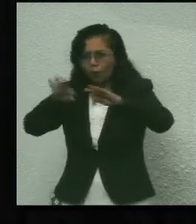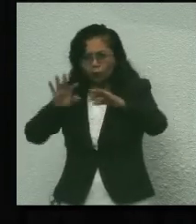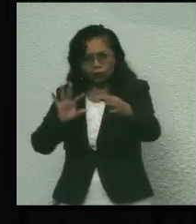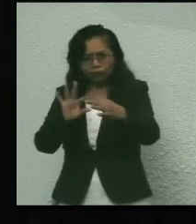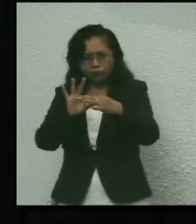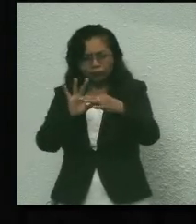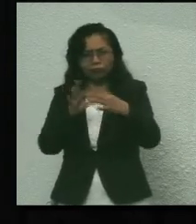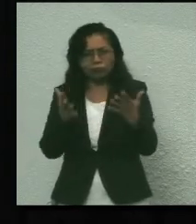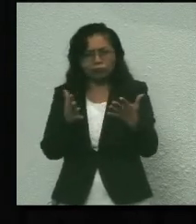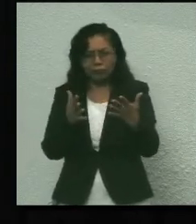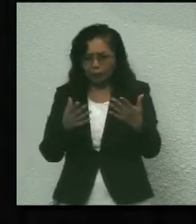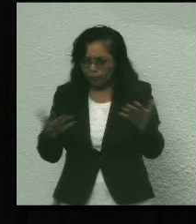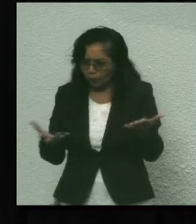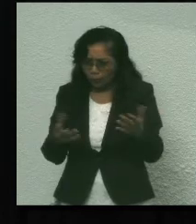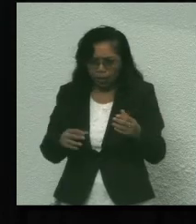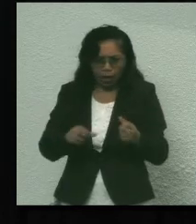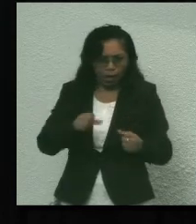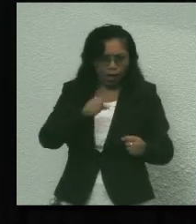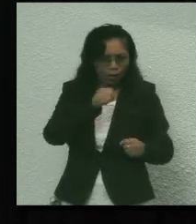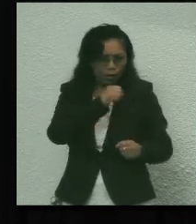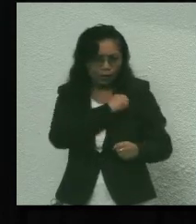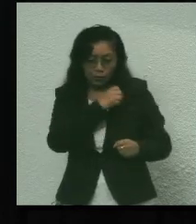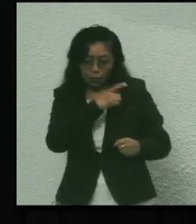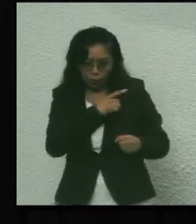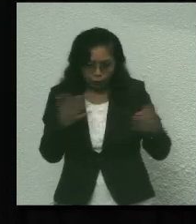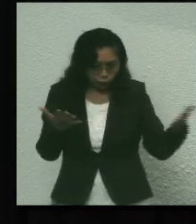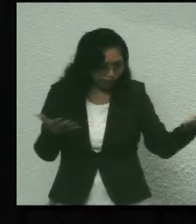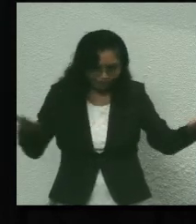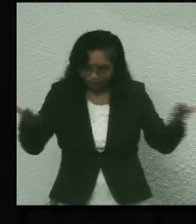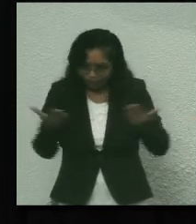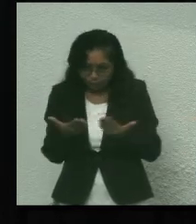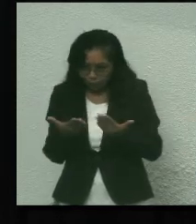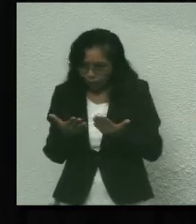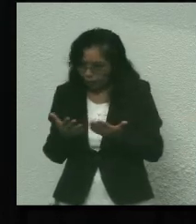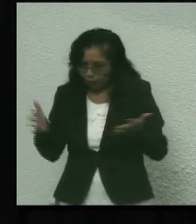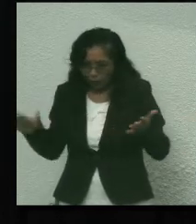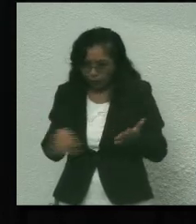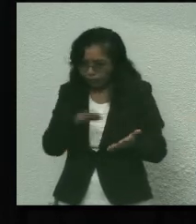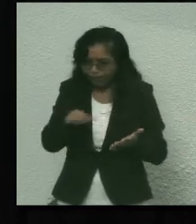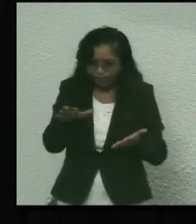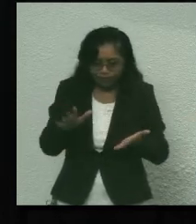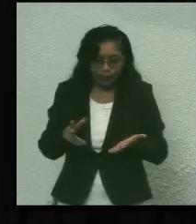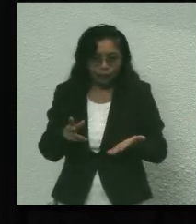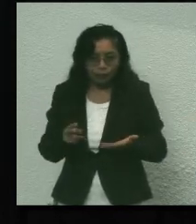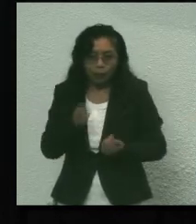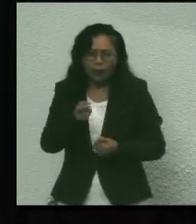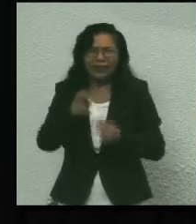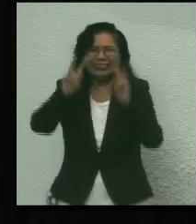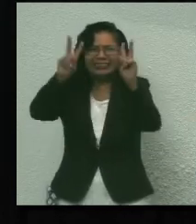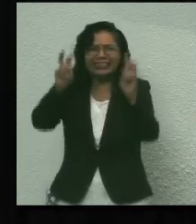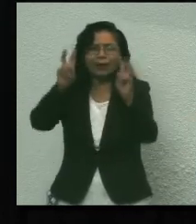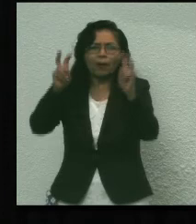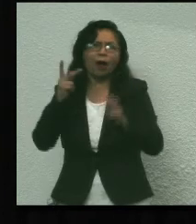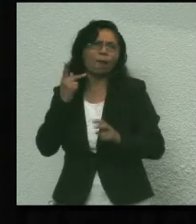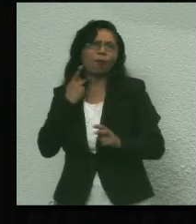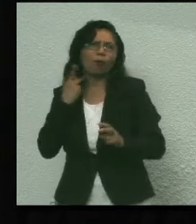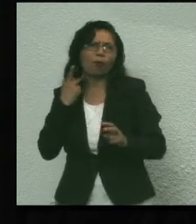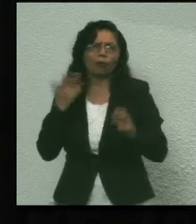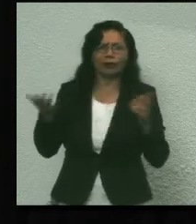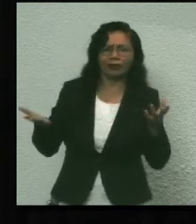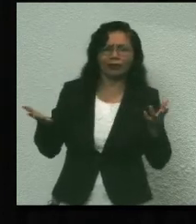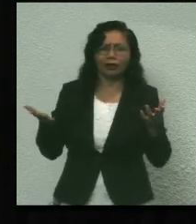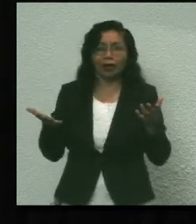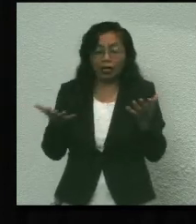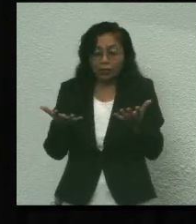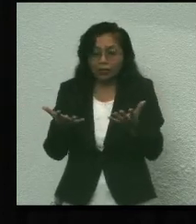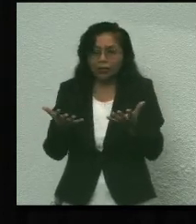la actual coyuntura sanitaria como una crisis de Estado, porque la política que no se hace sobre la base de